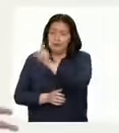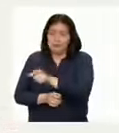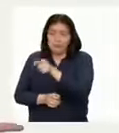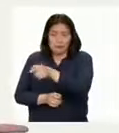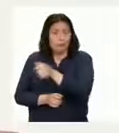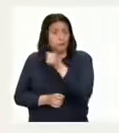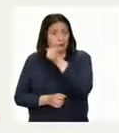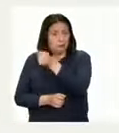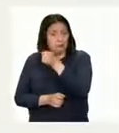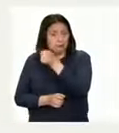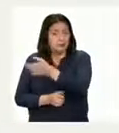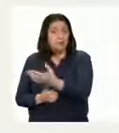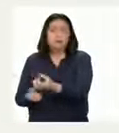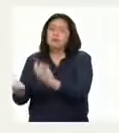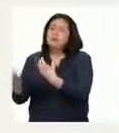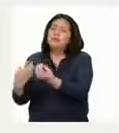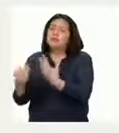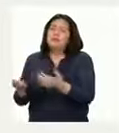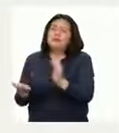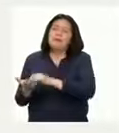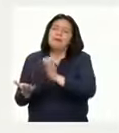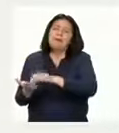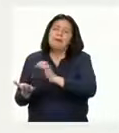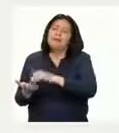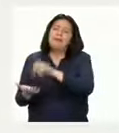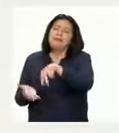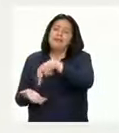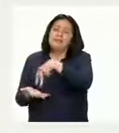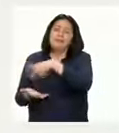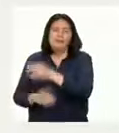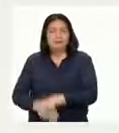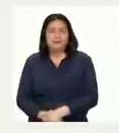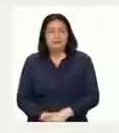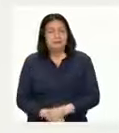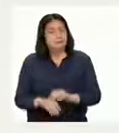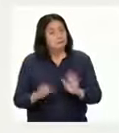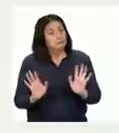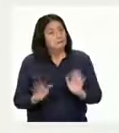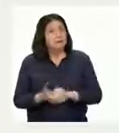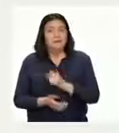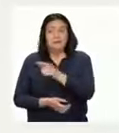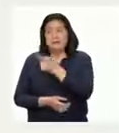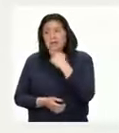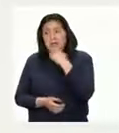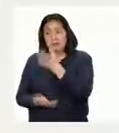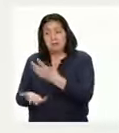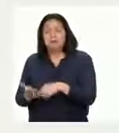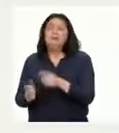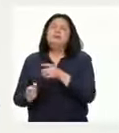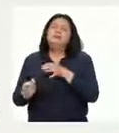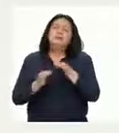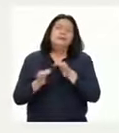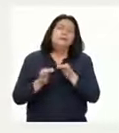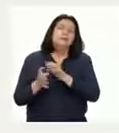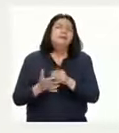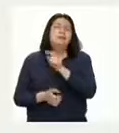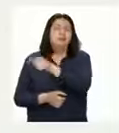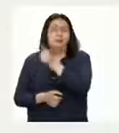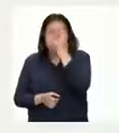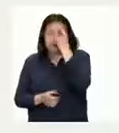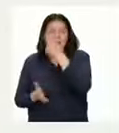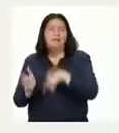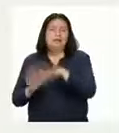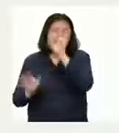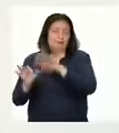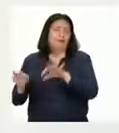o entrevistada que nos cuente más detalles sobre dicha danza. Así, él o ella resaltará lo que le parece